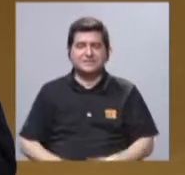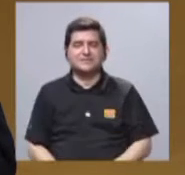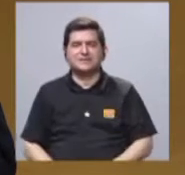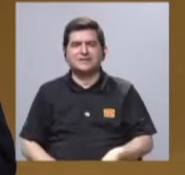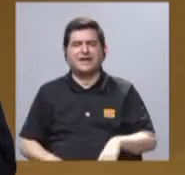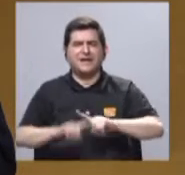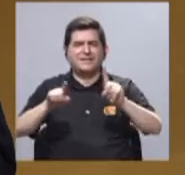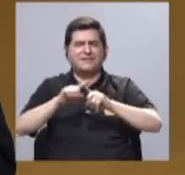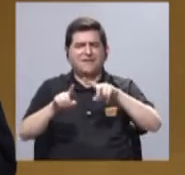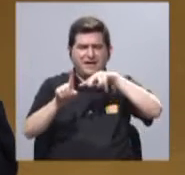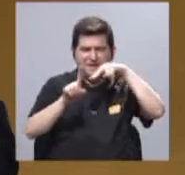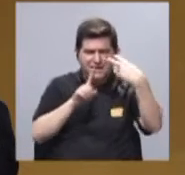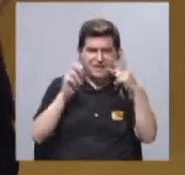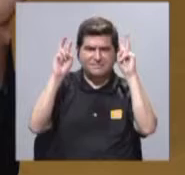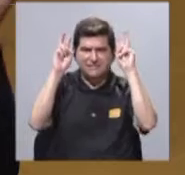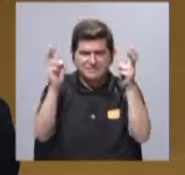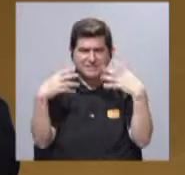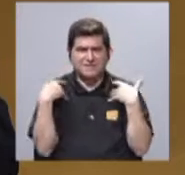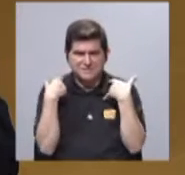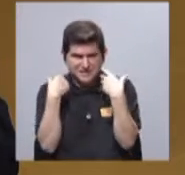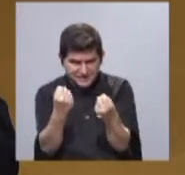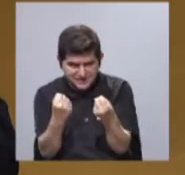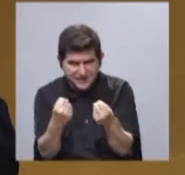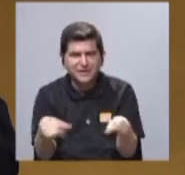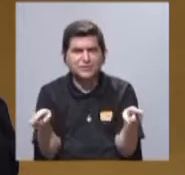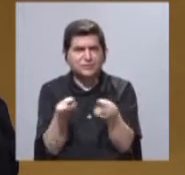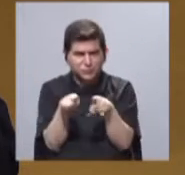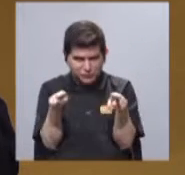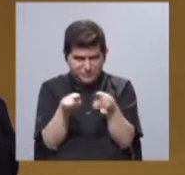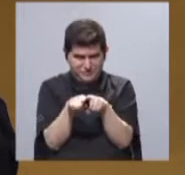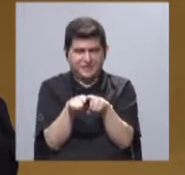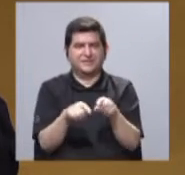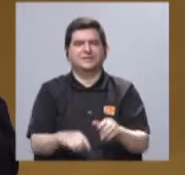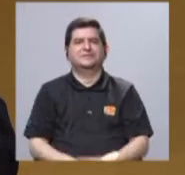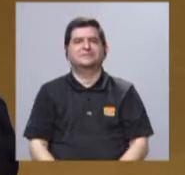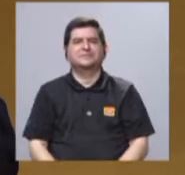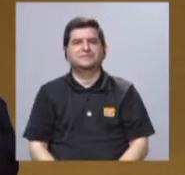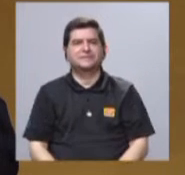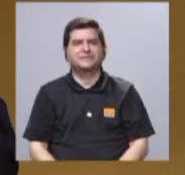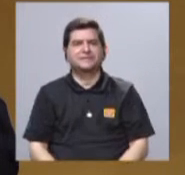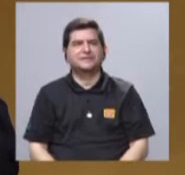enfoques nuevos en temas de salud y en temas de